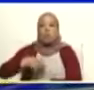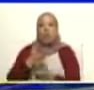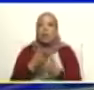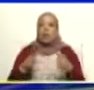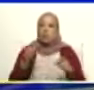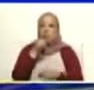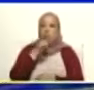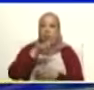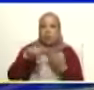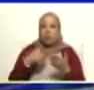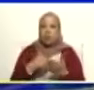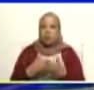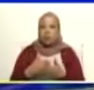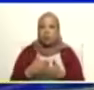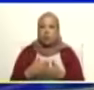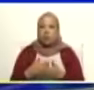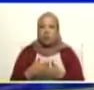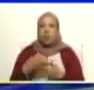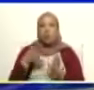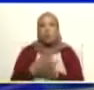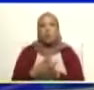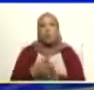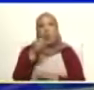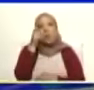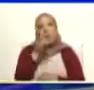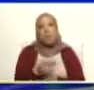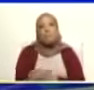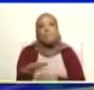soberanía nacional. Solo el pueblo